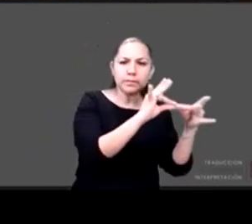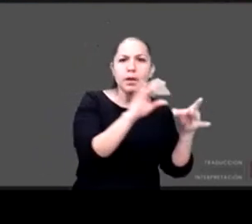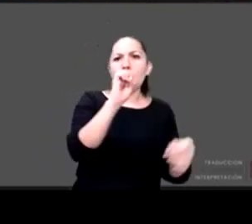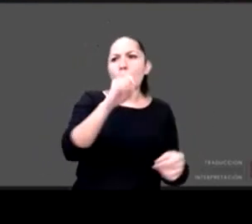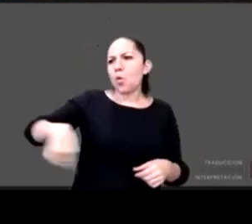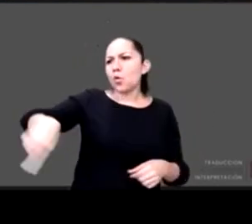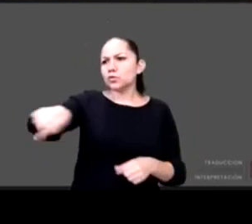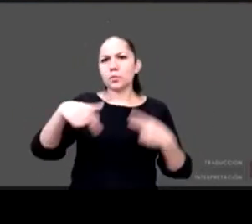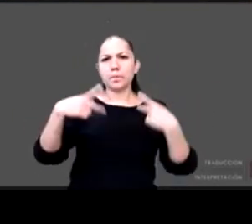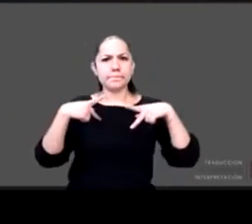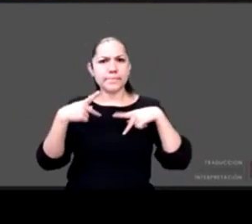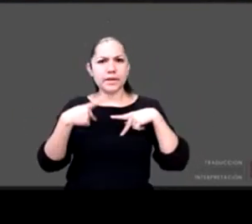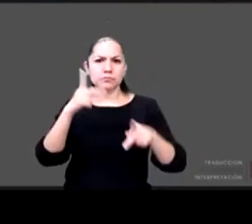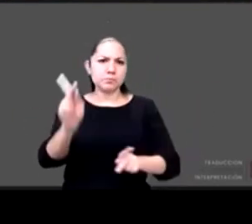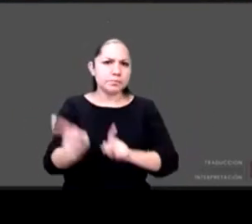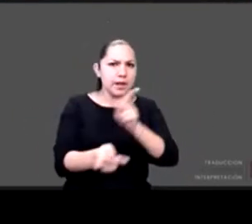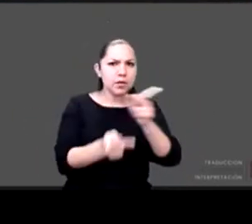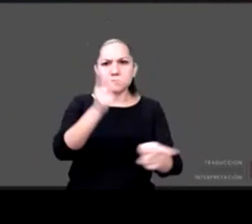¿También no te escuchamos?